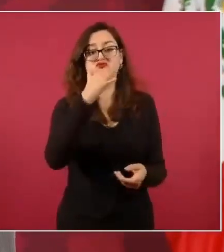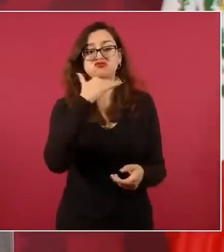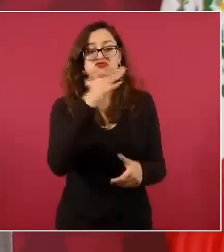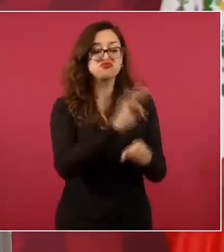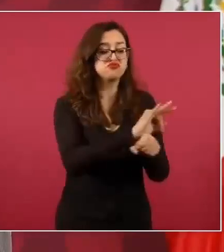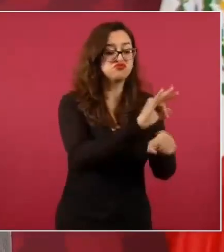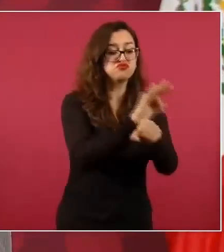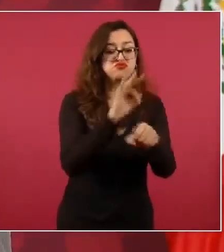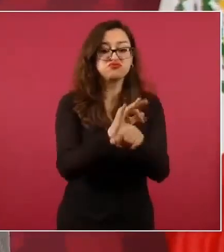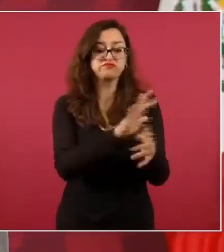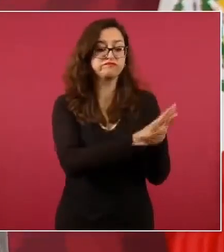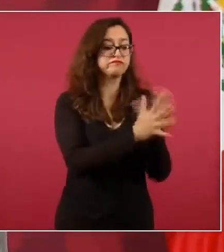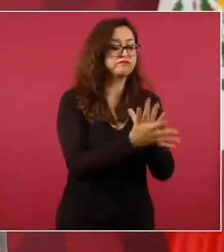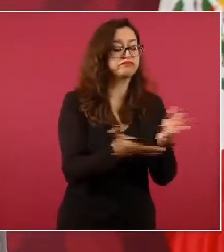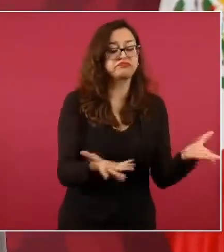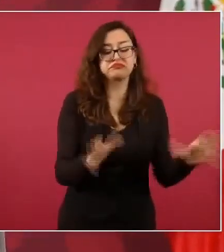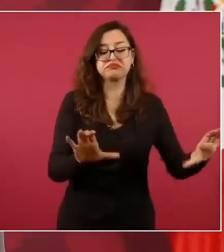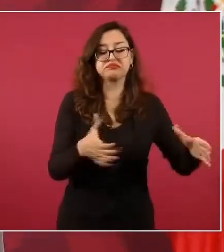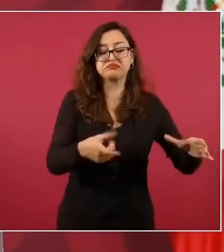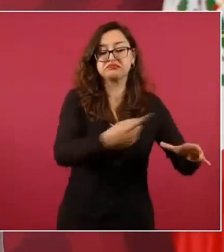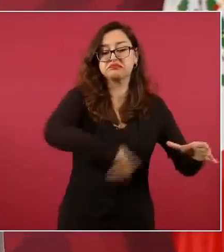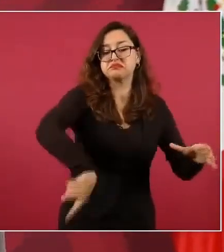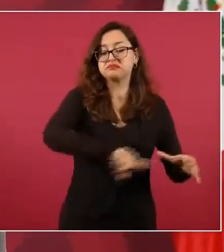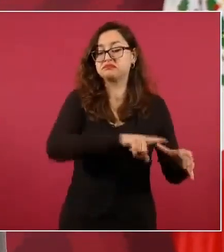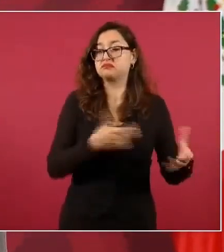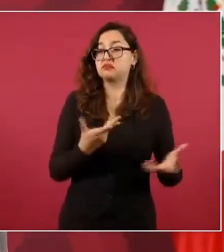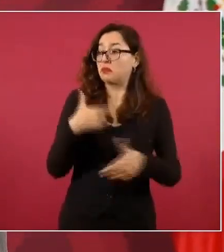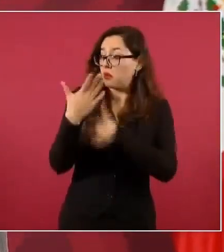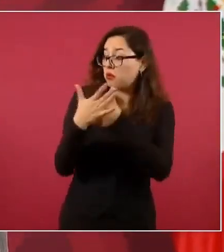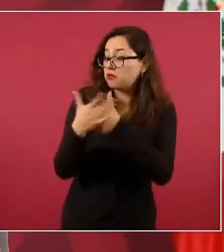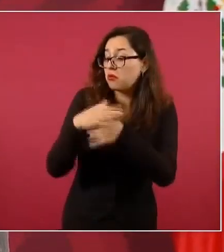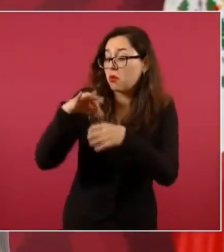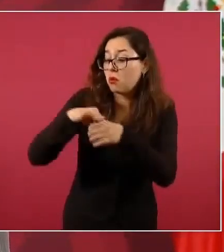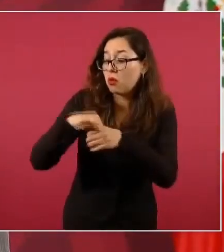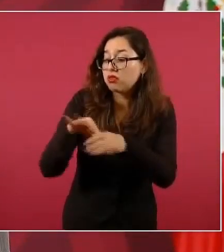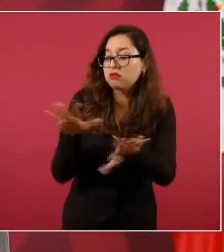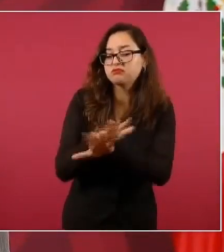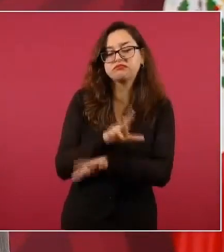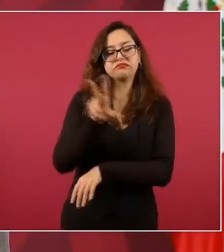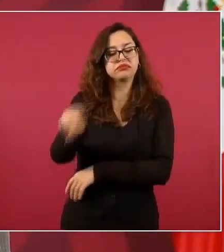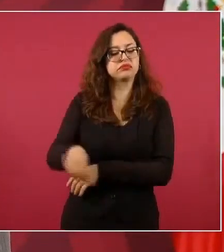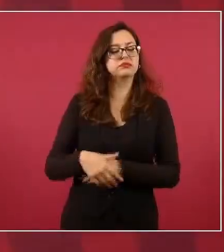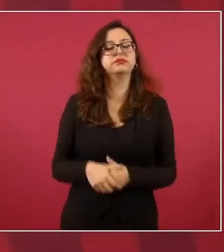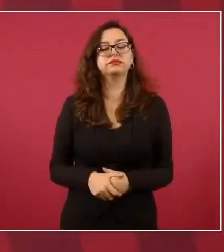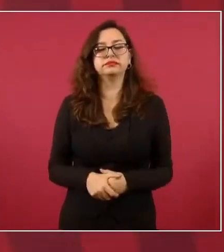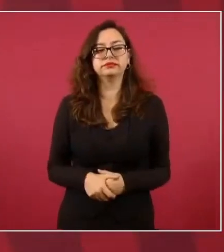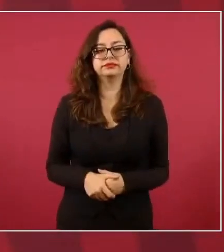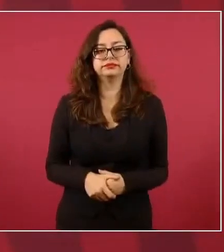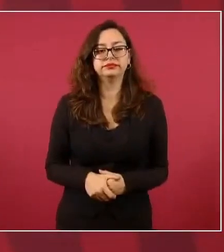no van a votar por esos cambios.